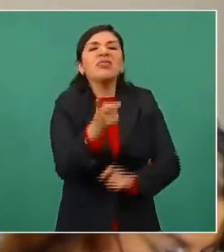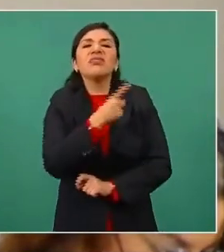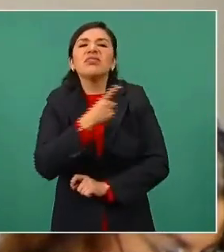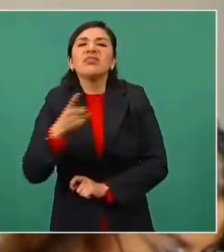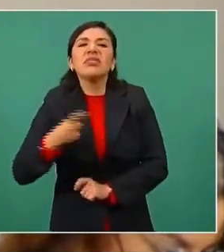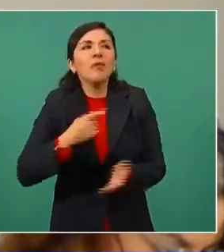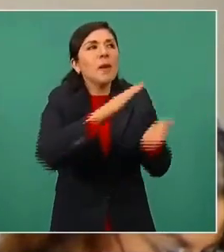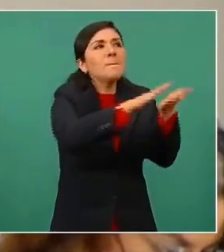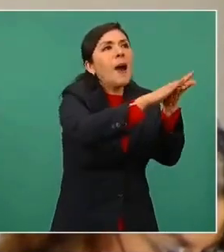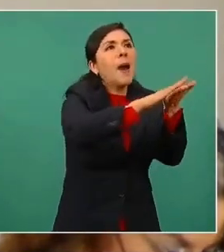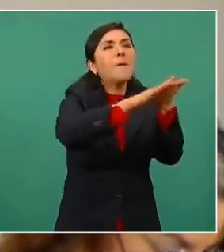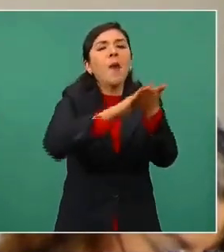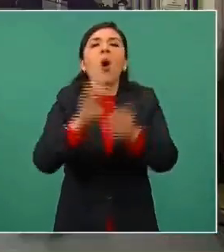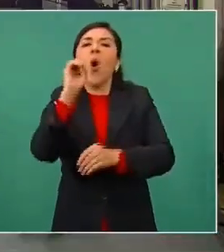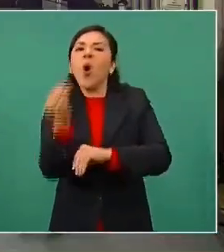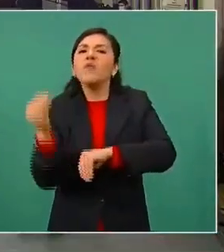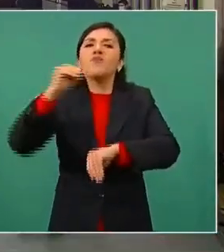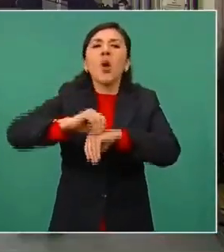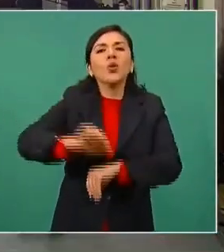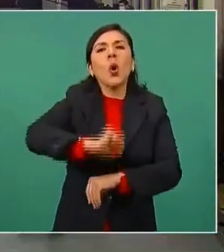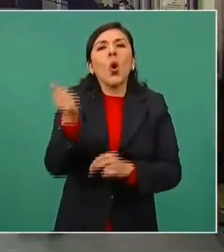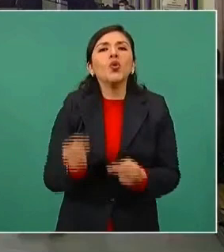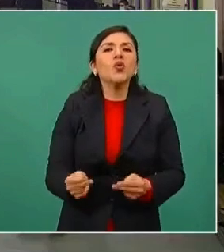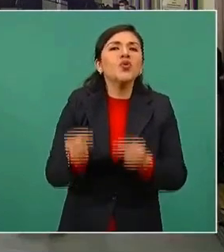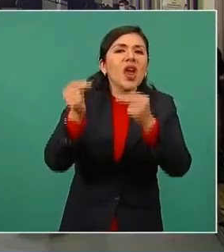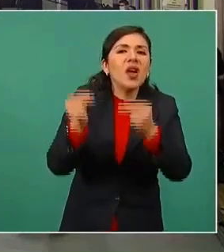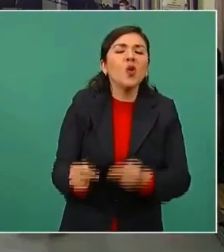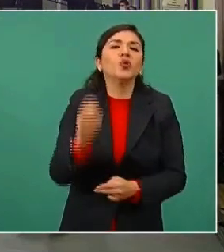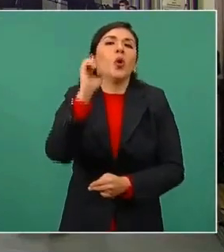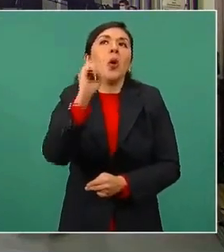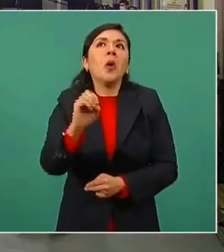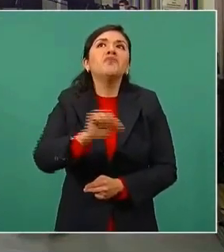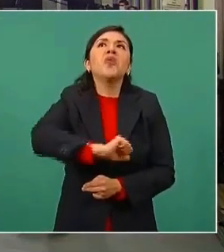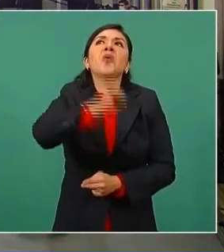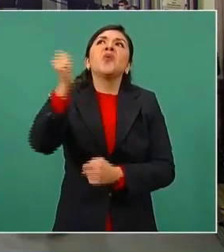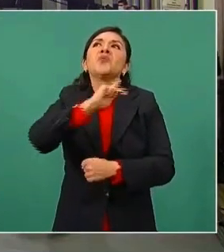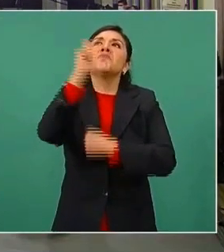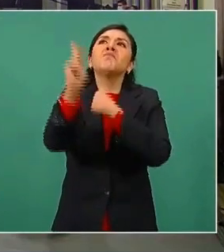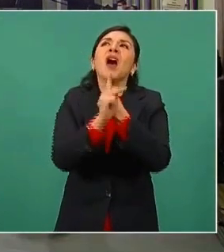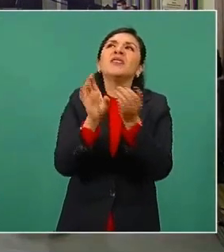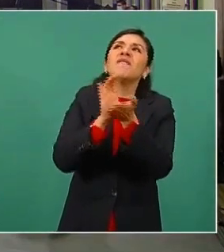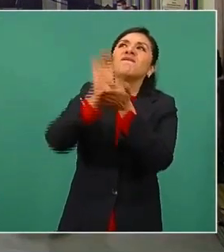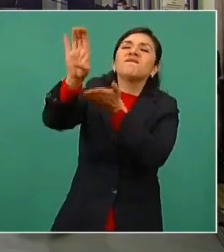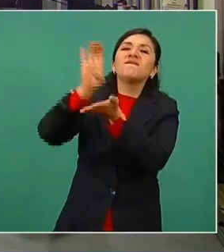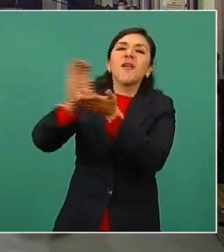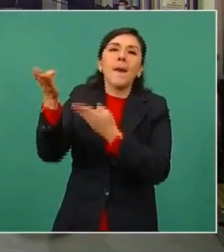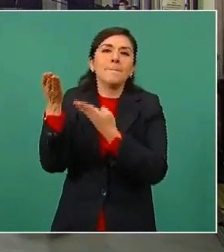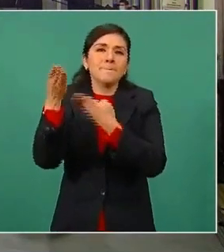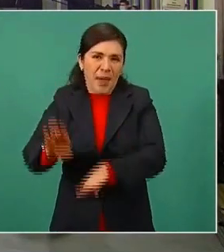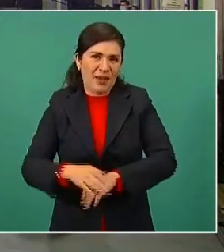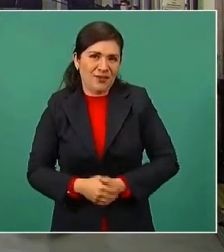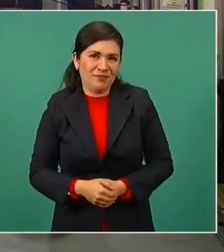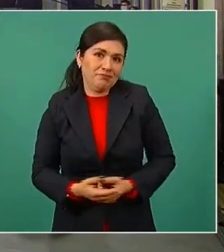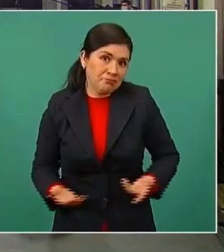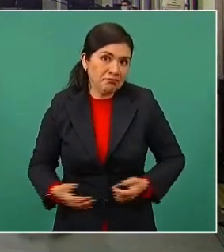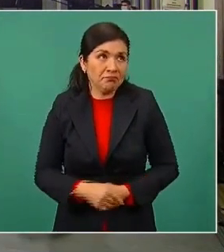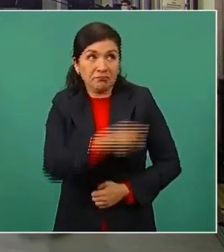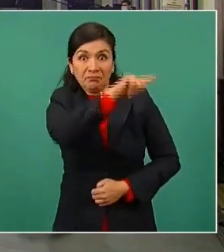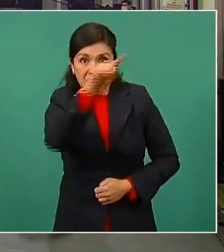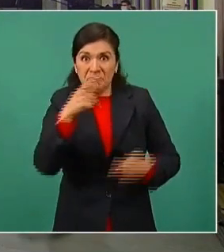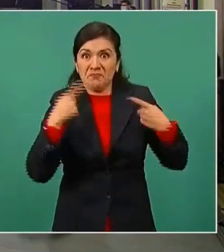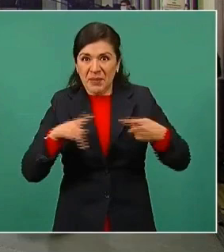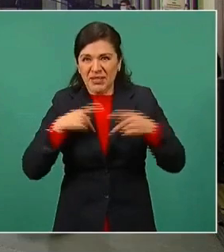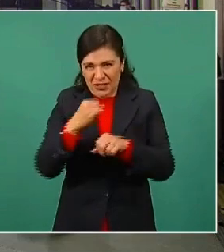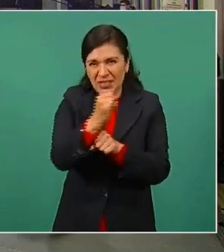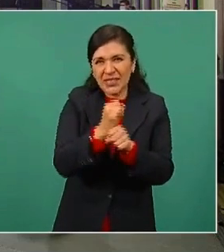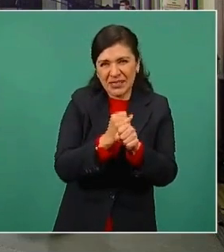realizan otros negocios o simplemente lo sacan a paraísos fiscales del extranjero. Presidente, la propuesta de estos